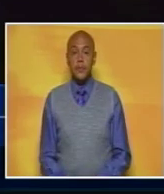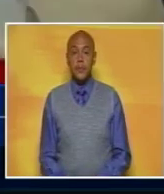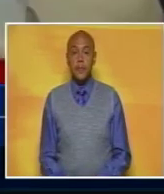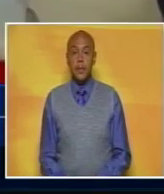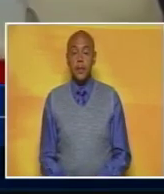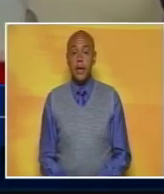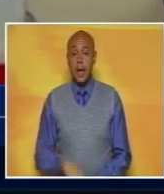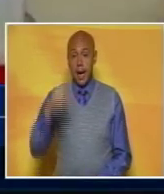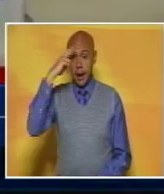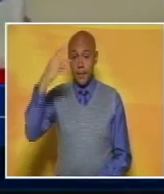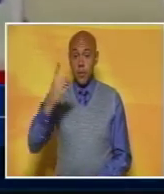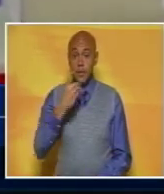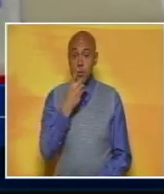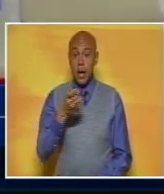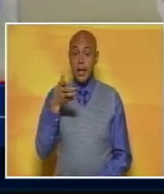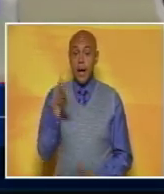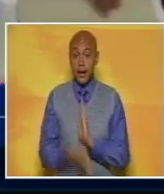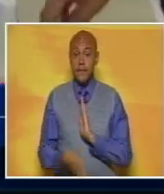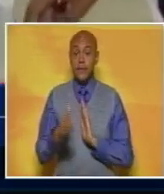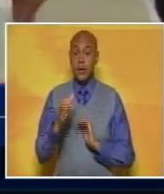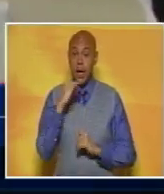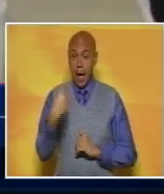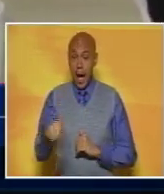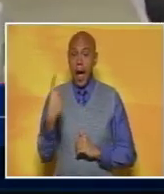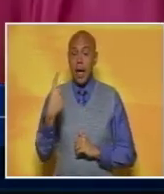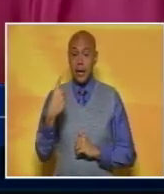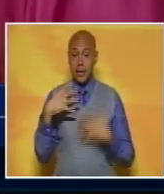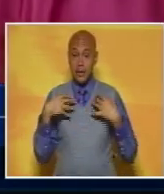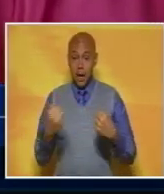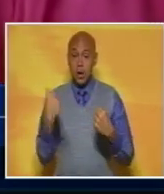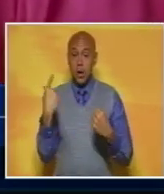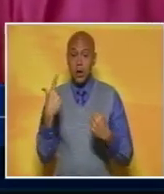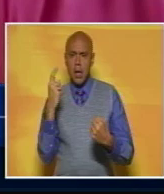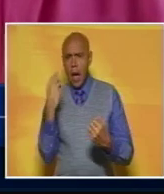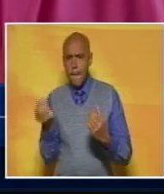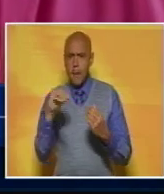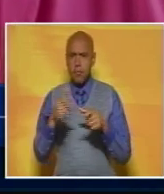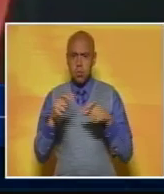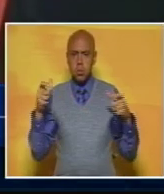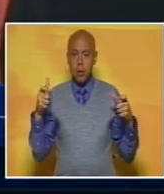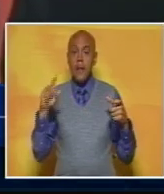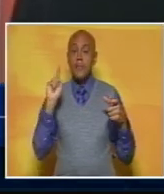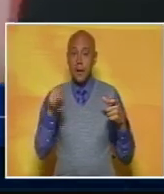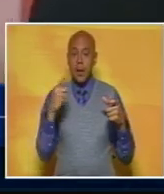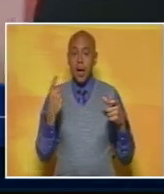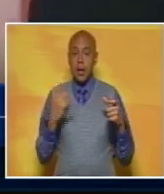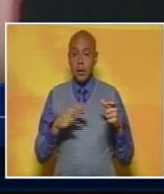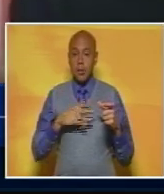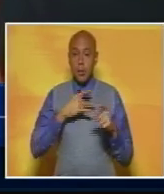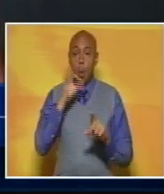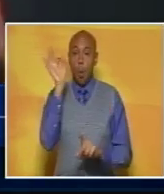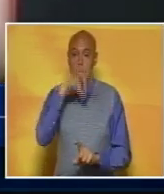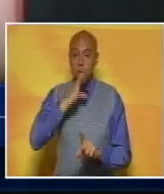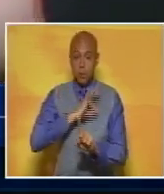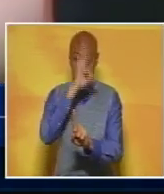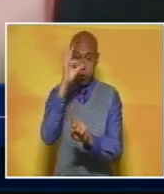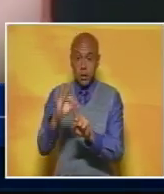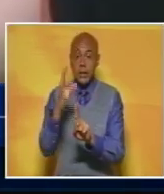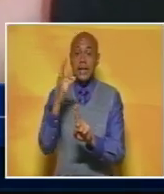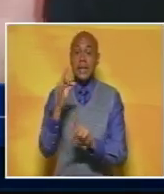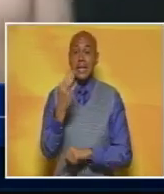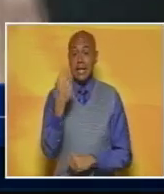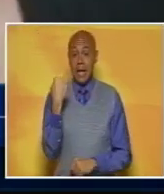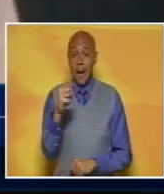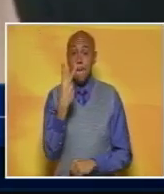En República Dominicana, autoridades sanitarias registran un incremento inusual del virus de la influenza y ya han reportado más de